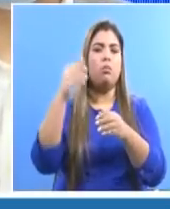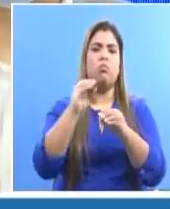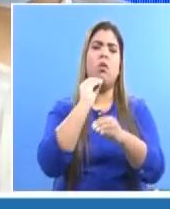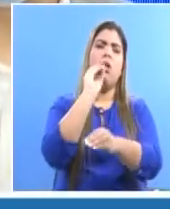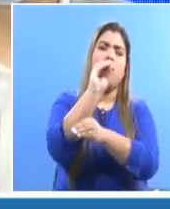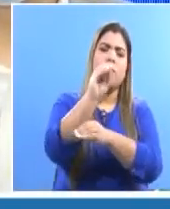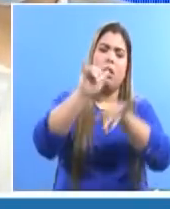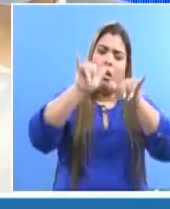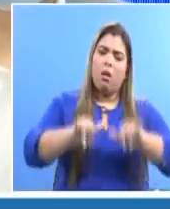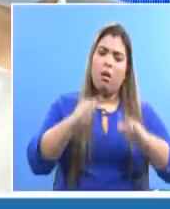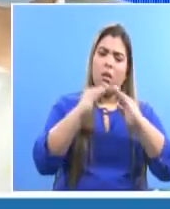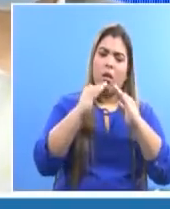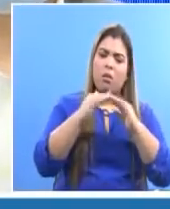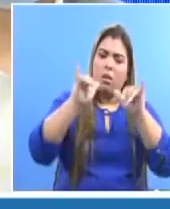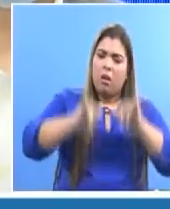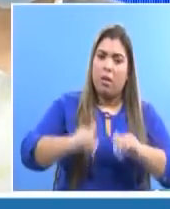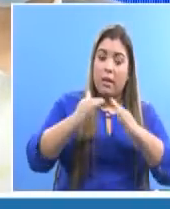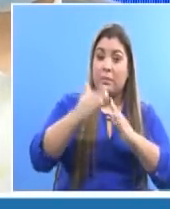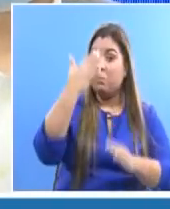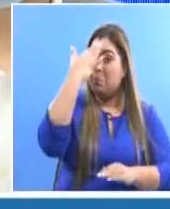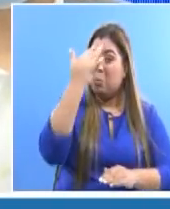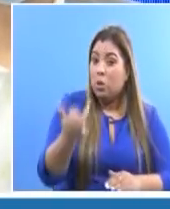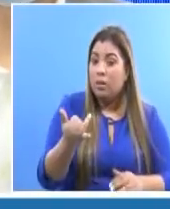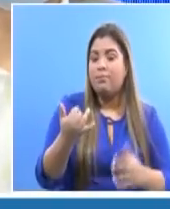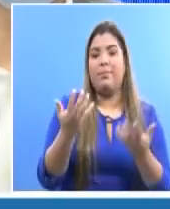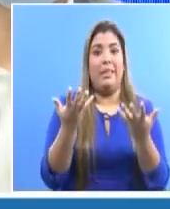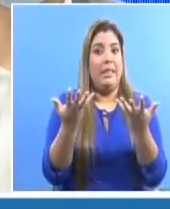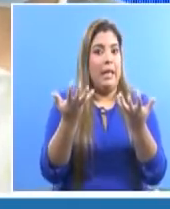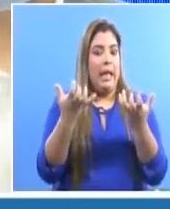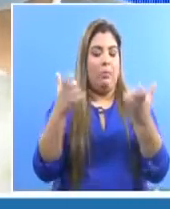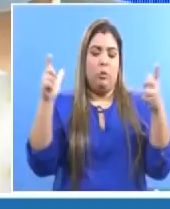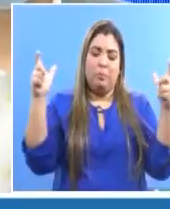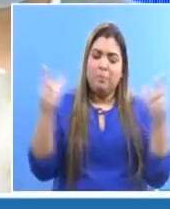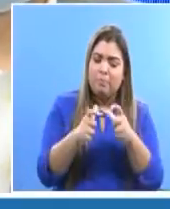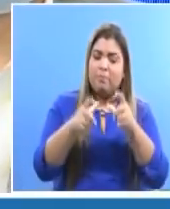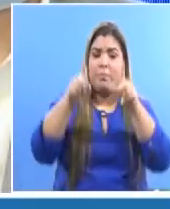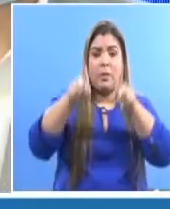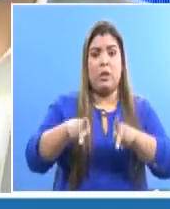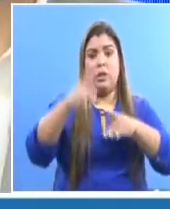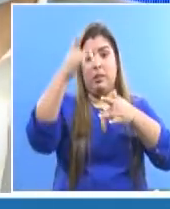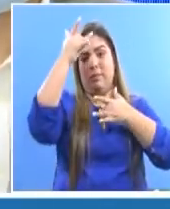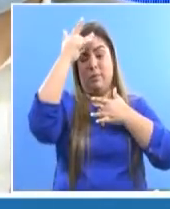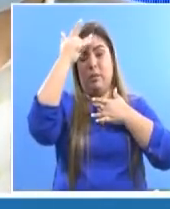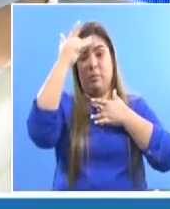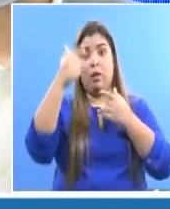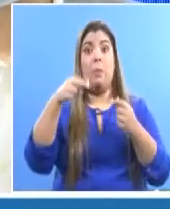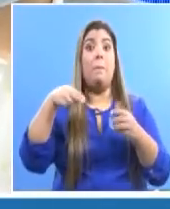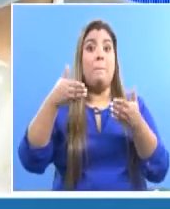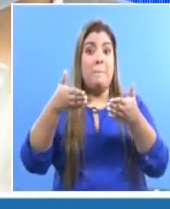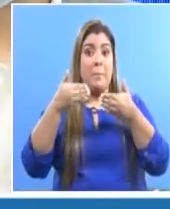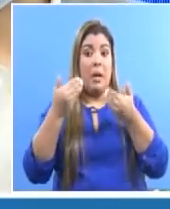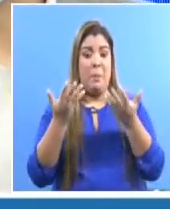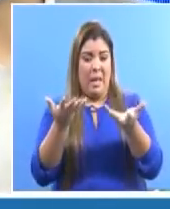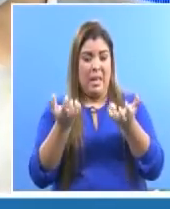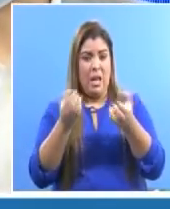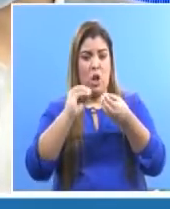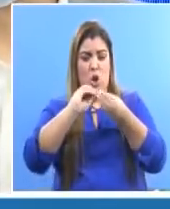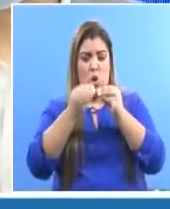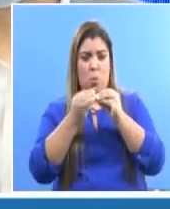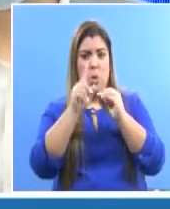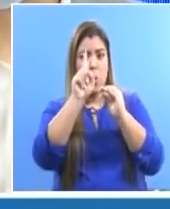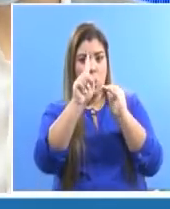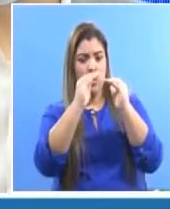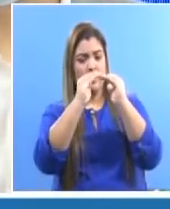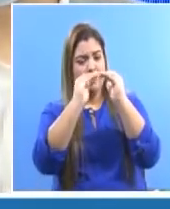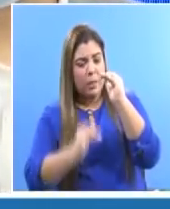nivel al punto más bajo que alcanzáramos. La meta que teníamos era llegar a 1 o por debajo. Esto se